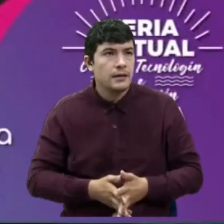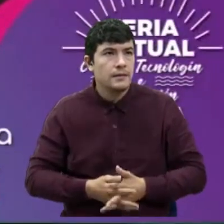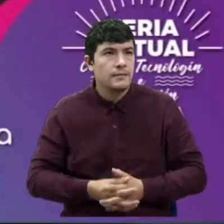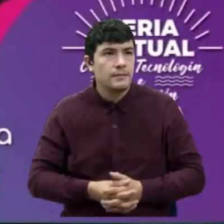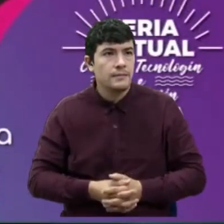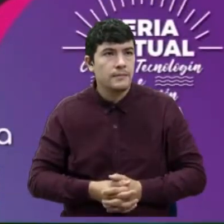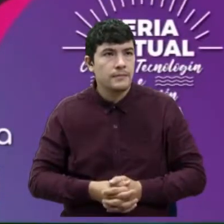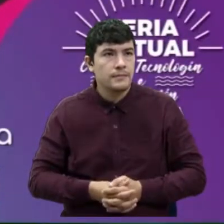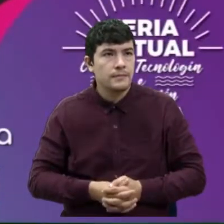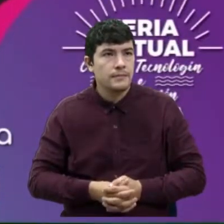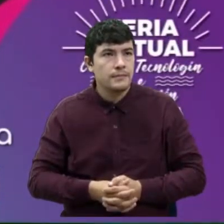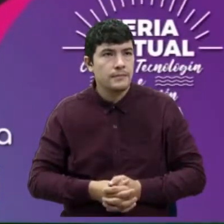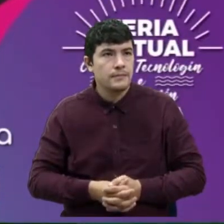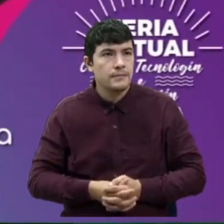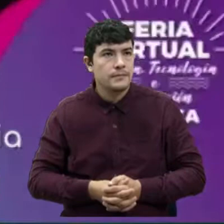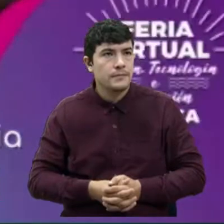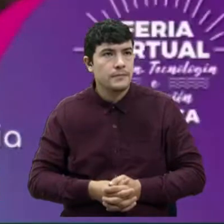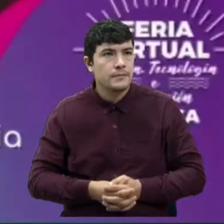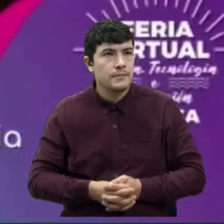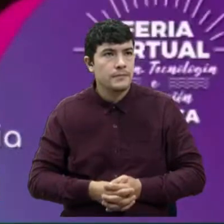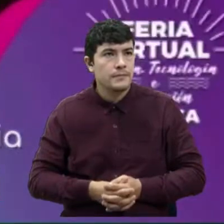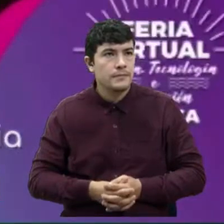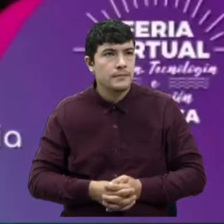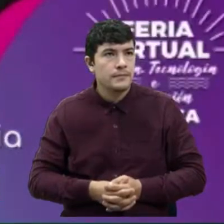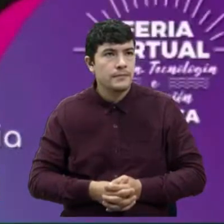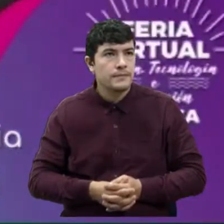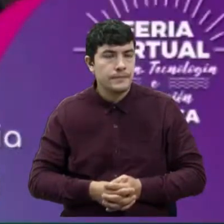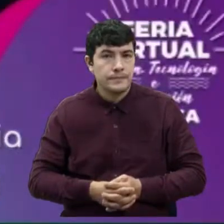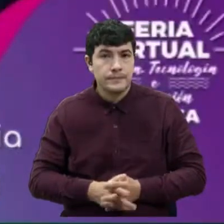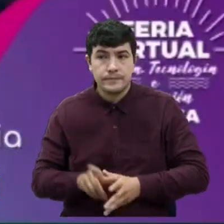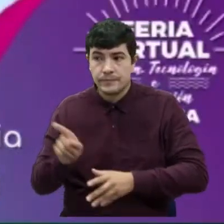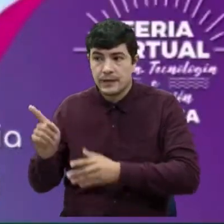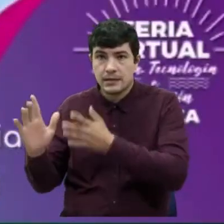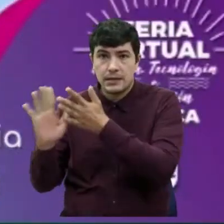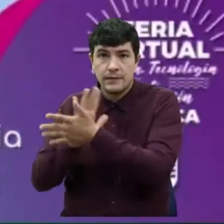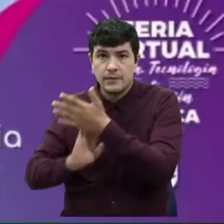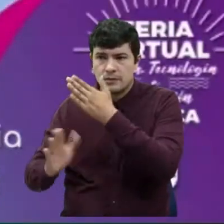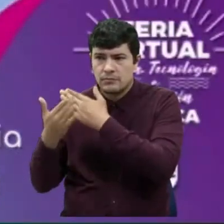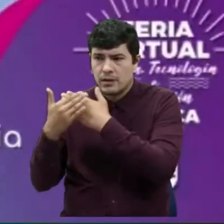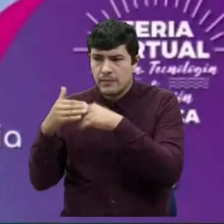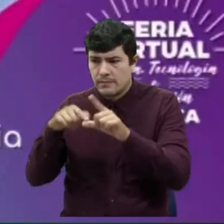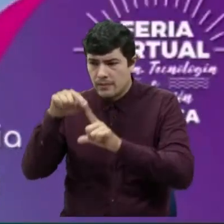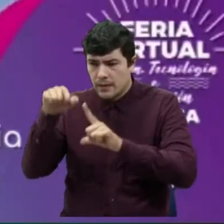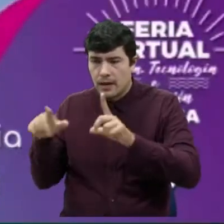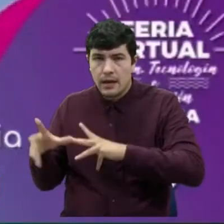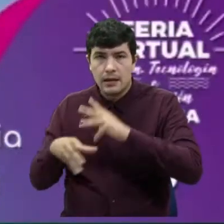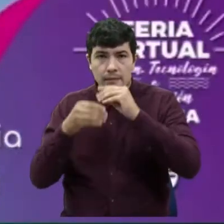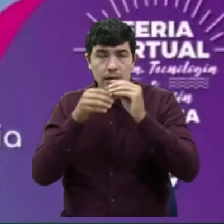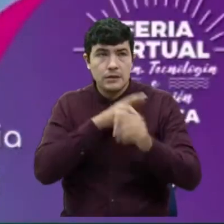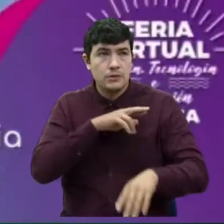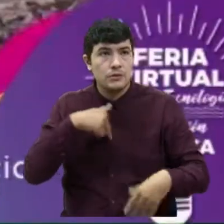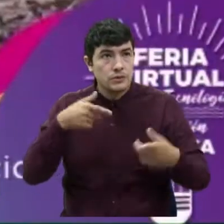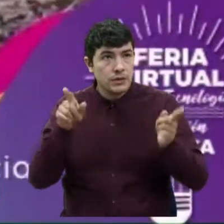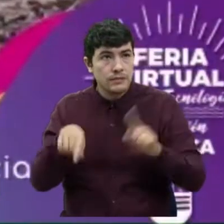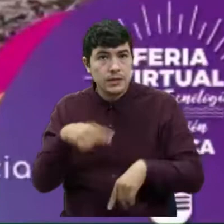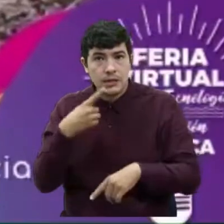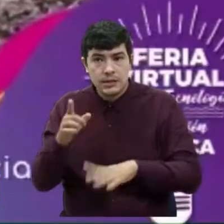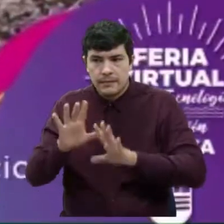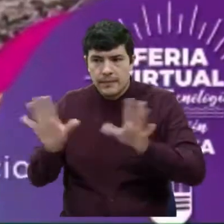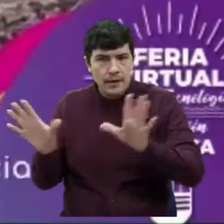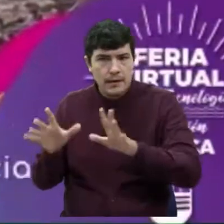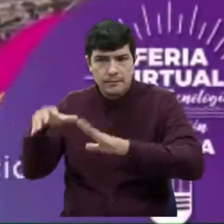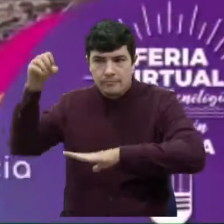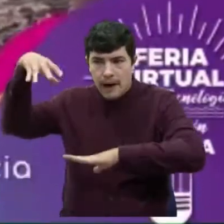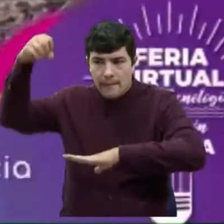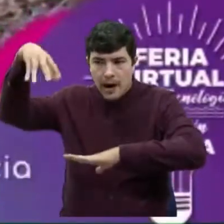ha empezado a regar. Esta información nos llega directamente a la plataforma y también podemos decirle que deje de regar. Ondas